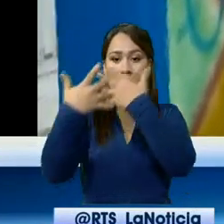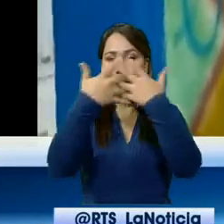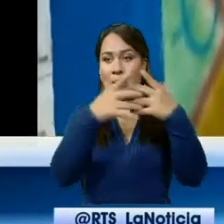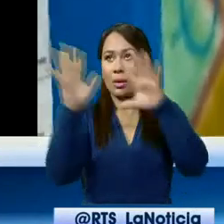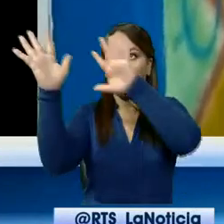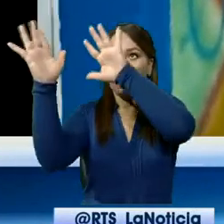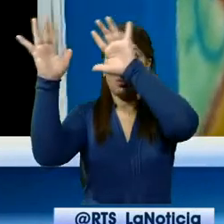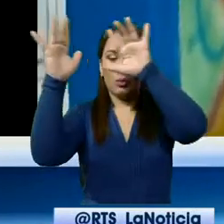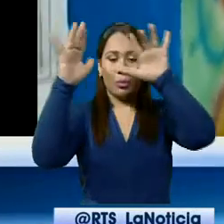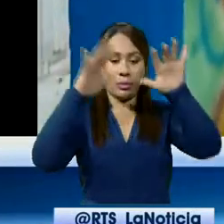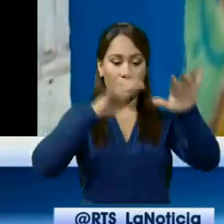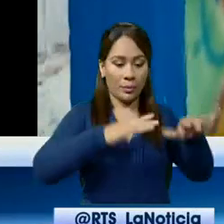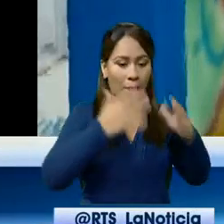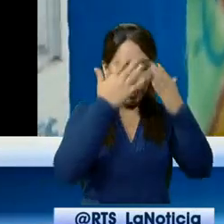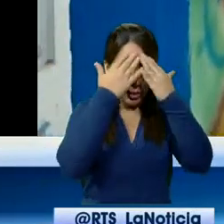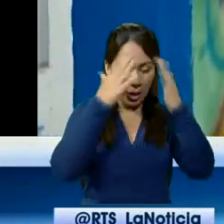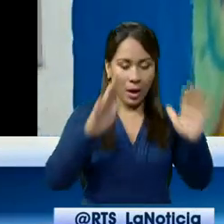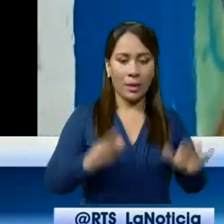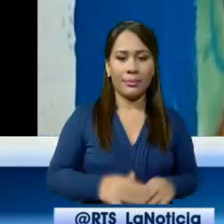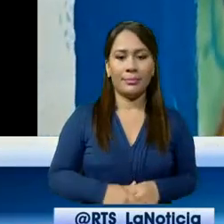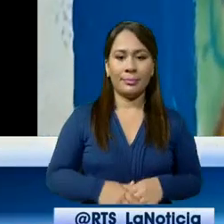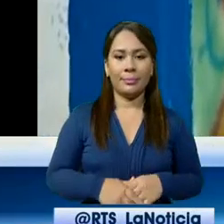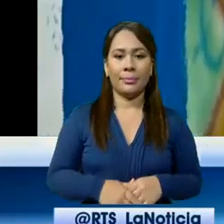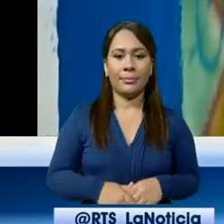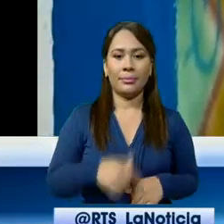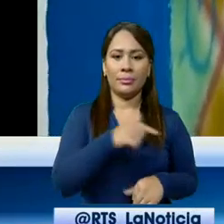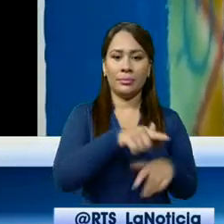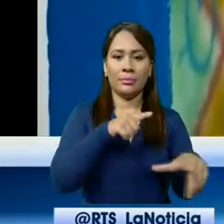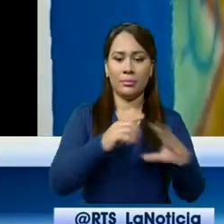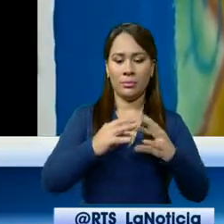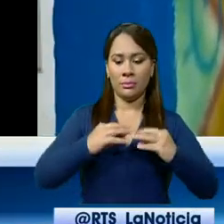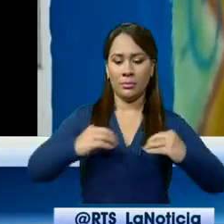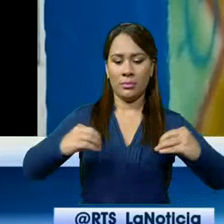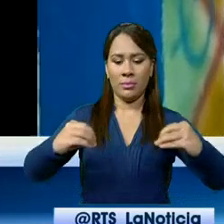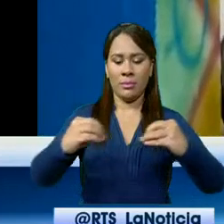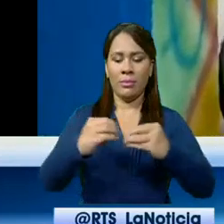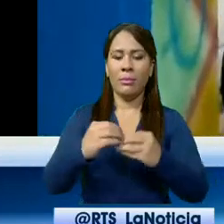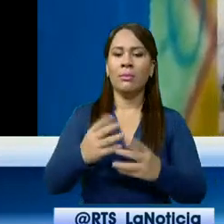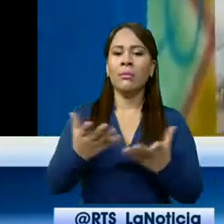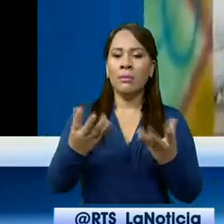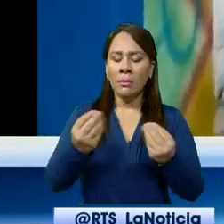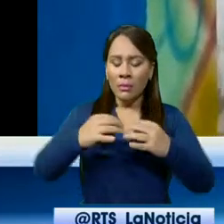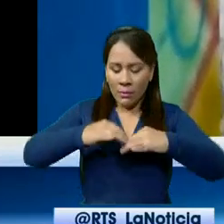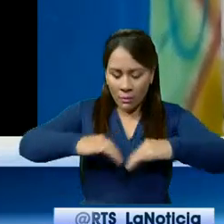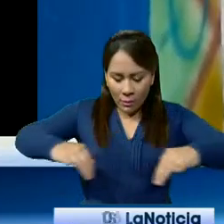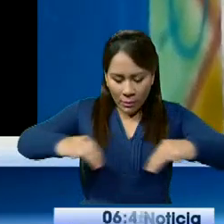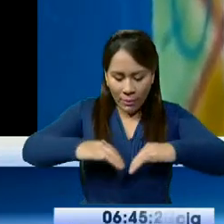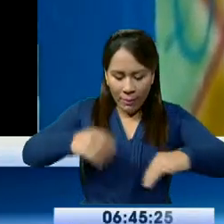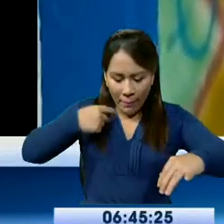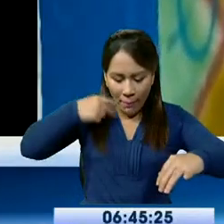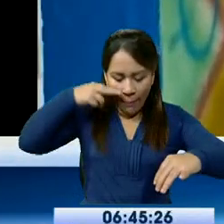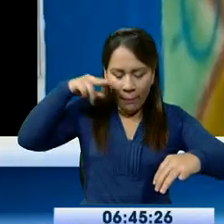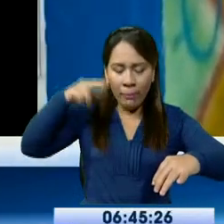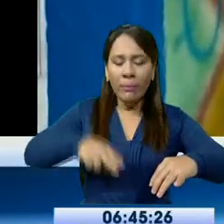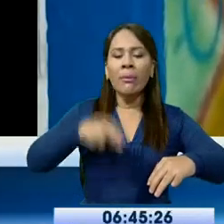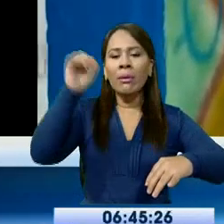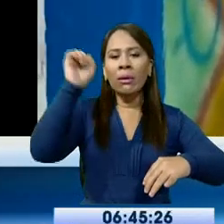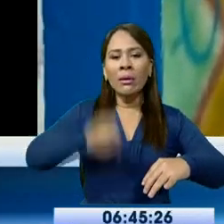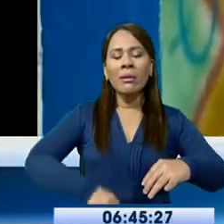lugares que había restos de barros. Entonces se hizo excavaciones y se pudo